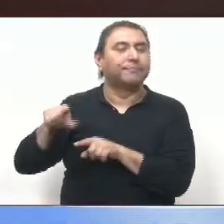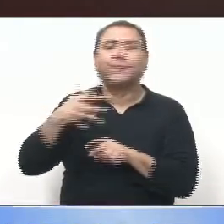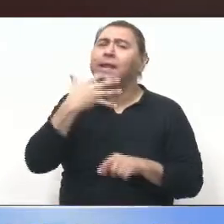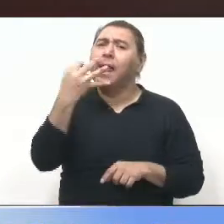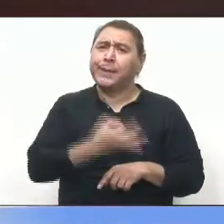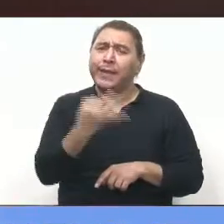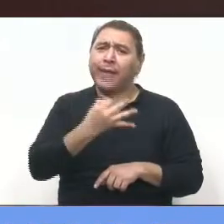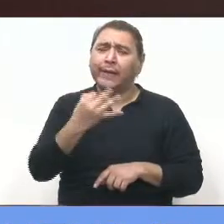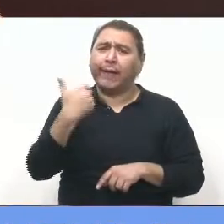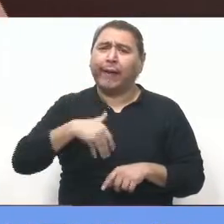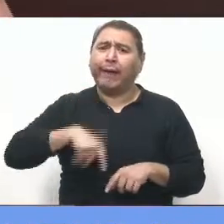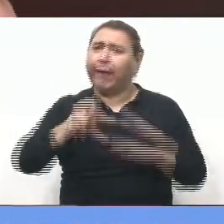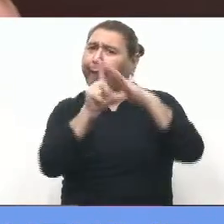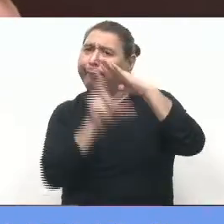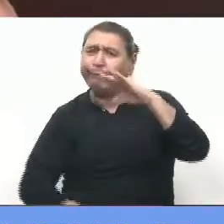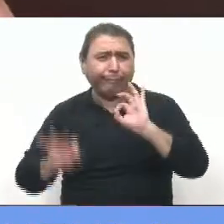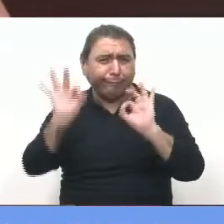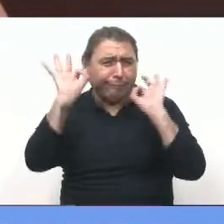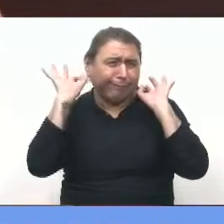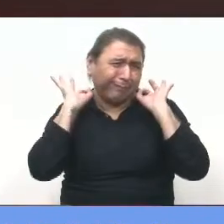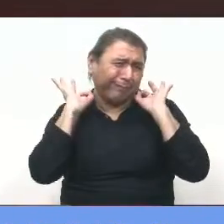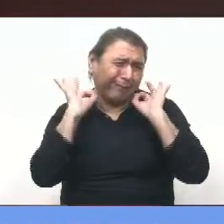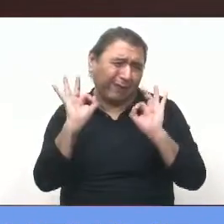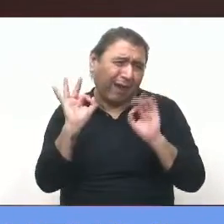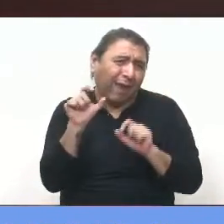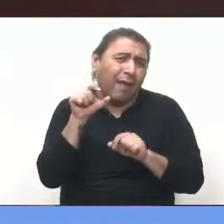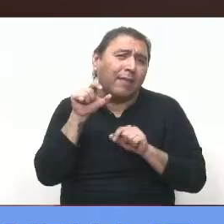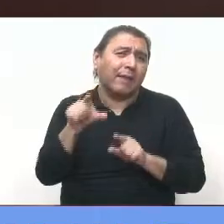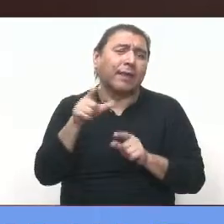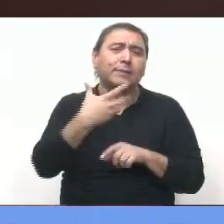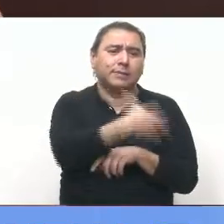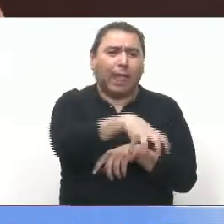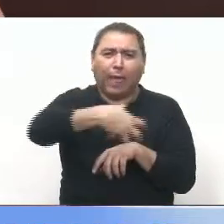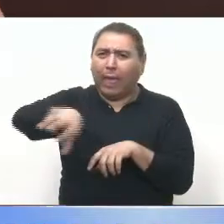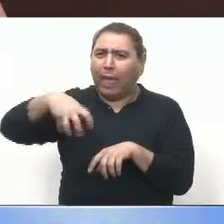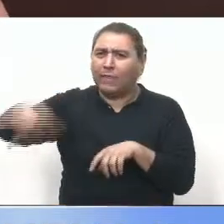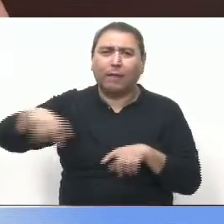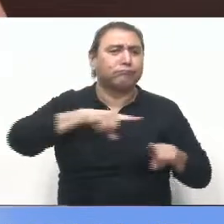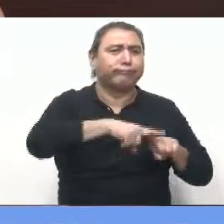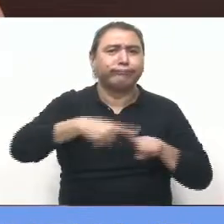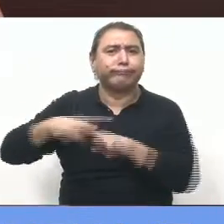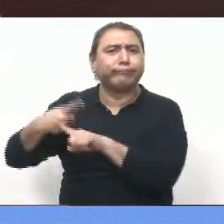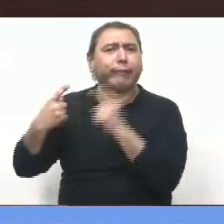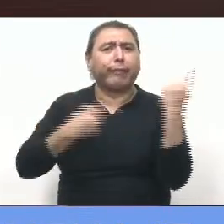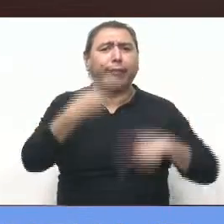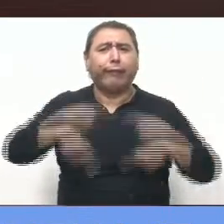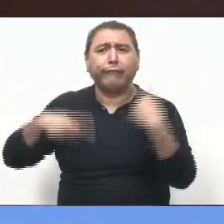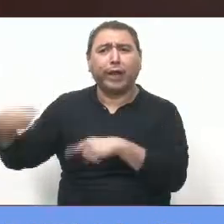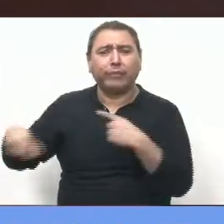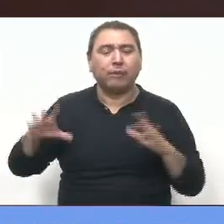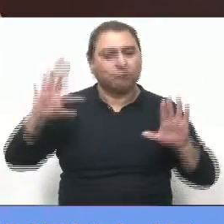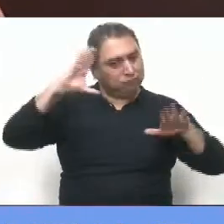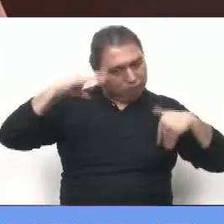en todo el país, las distintas sedes del Partido Justicialista le rindieron homenajes. Y